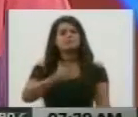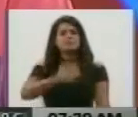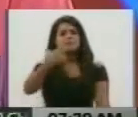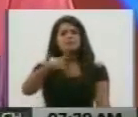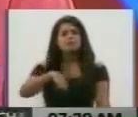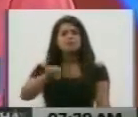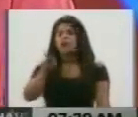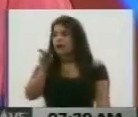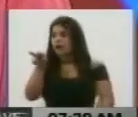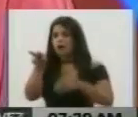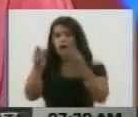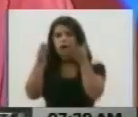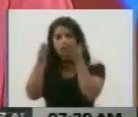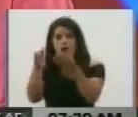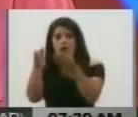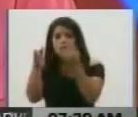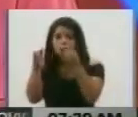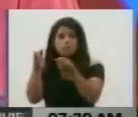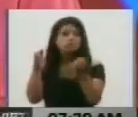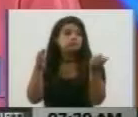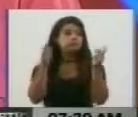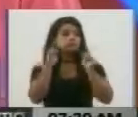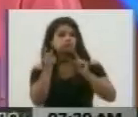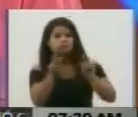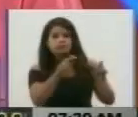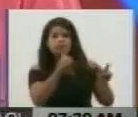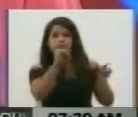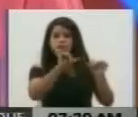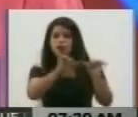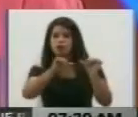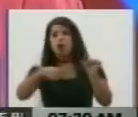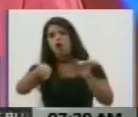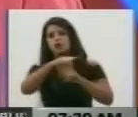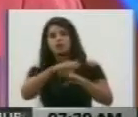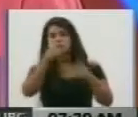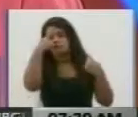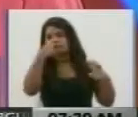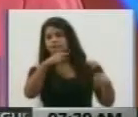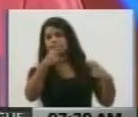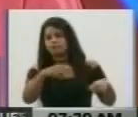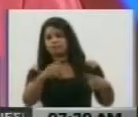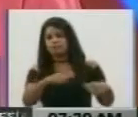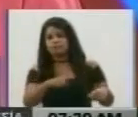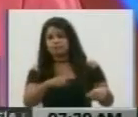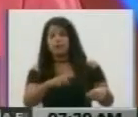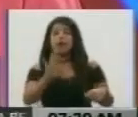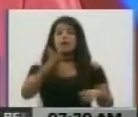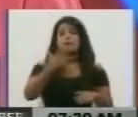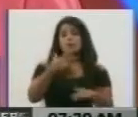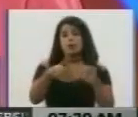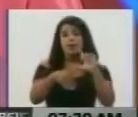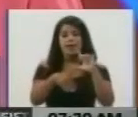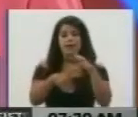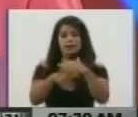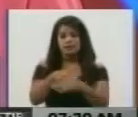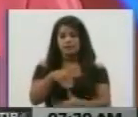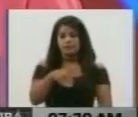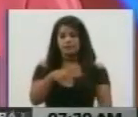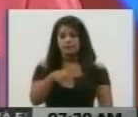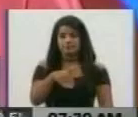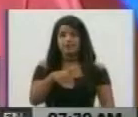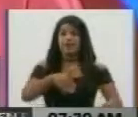estructural respecto de lo que estamos viviendo. En América Latina en particular, se abrió un